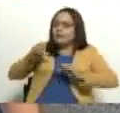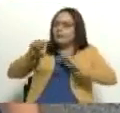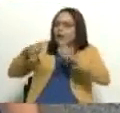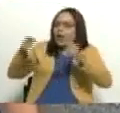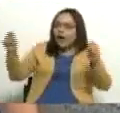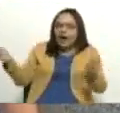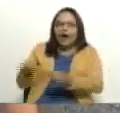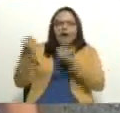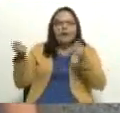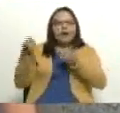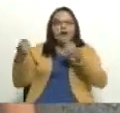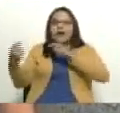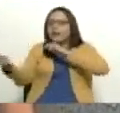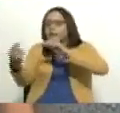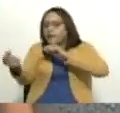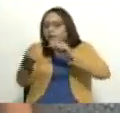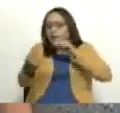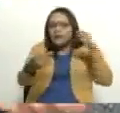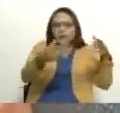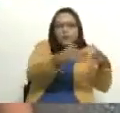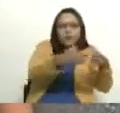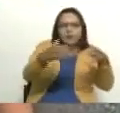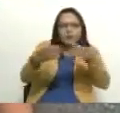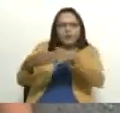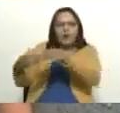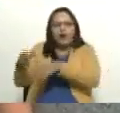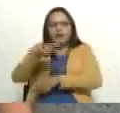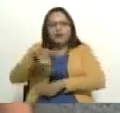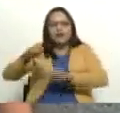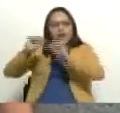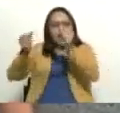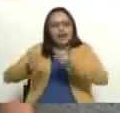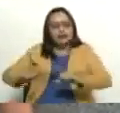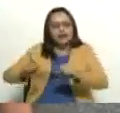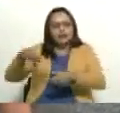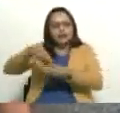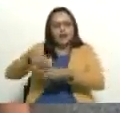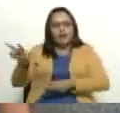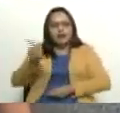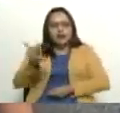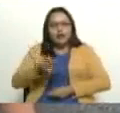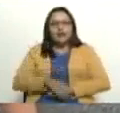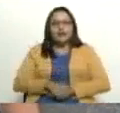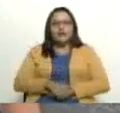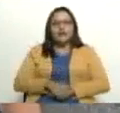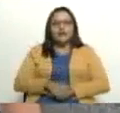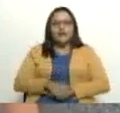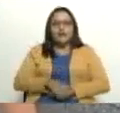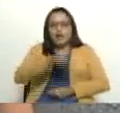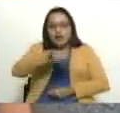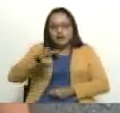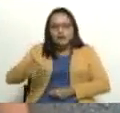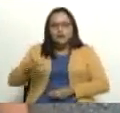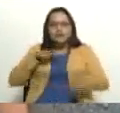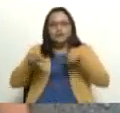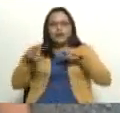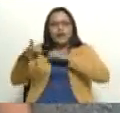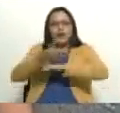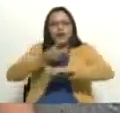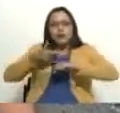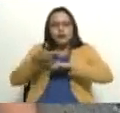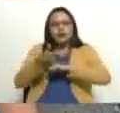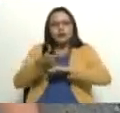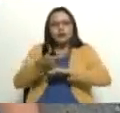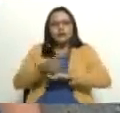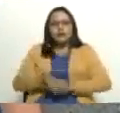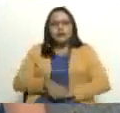campañas, interlocuciones con artistas en el país, con autoridades gubernamentales, para que en lo